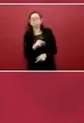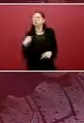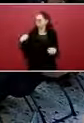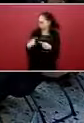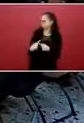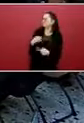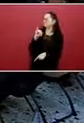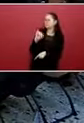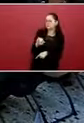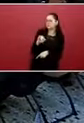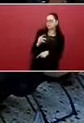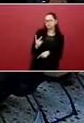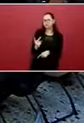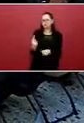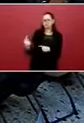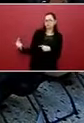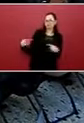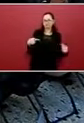sí.